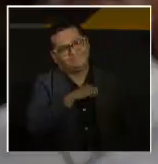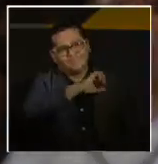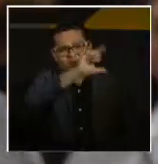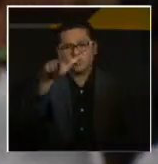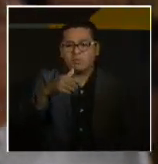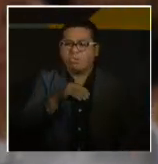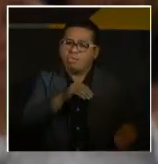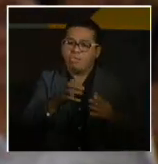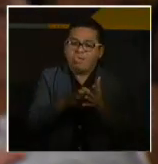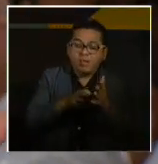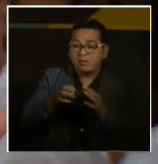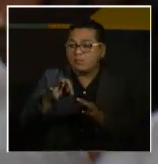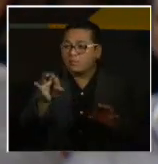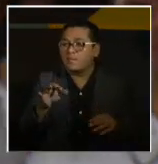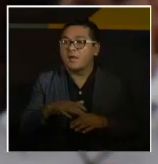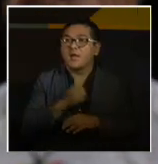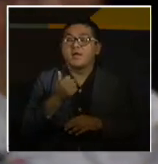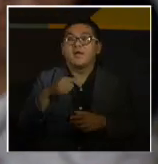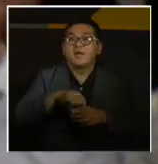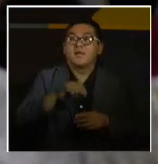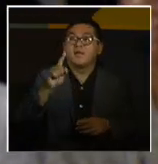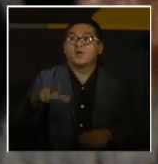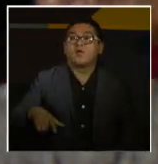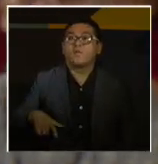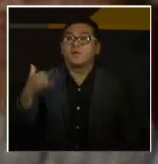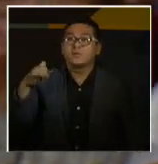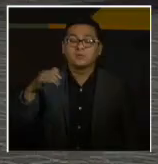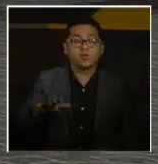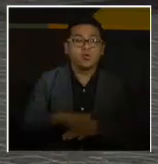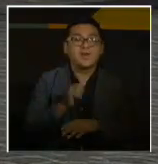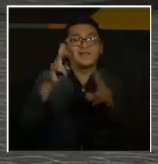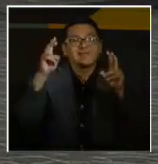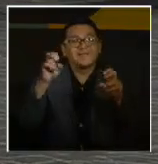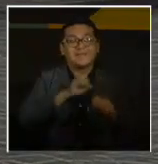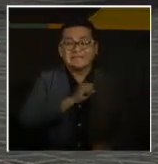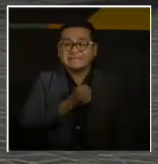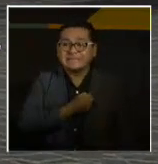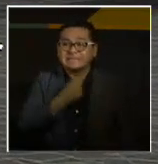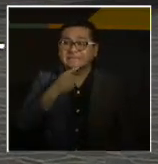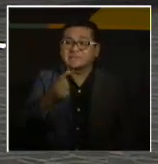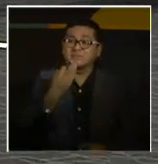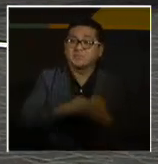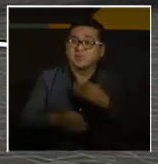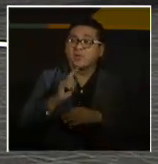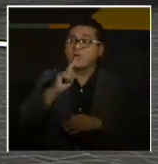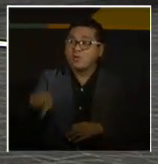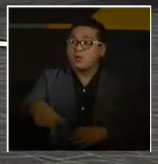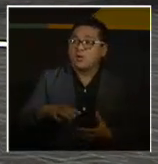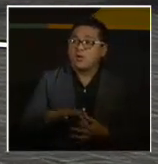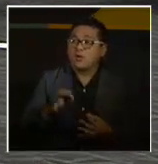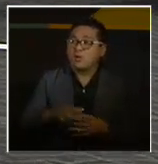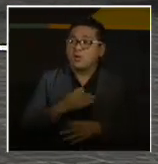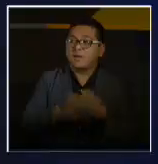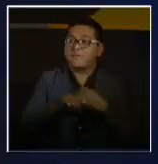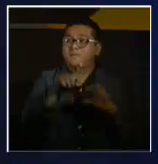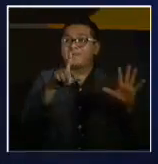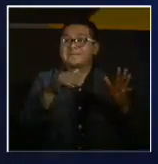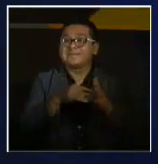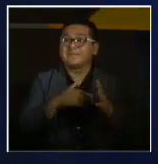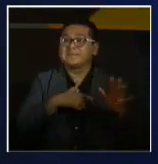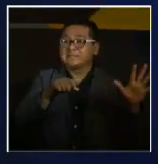después moverle todo, como pasó en el presupuesto del gobierno del estado con el tema de la salud, donde dijeron que iban a gastar